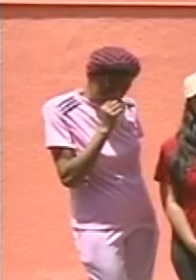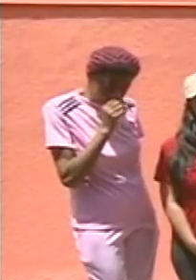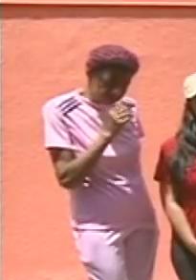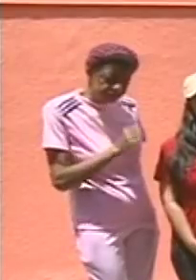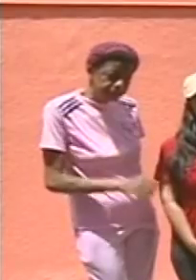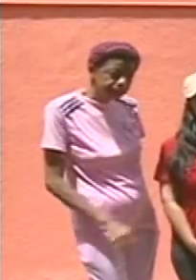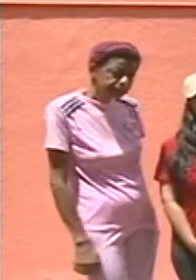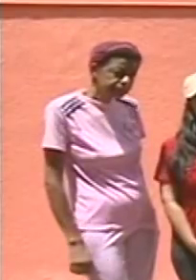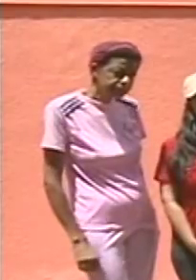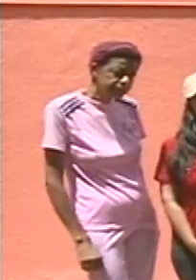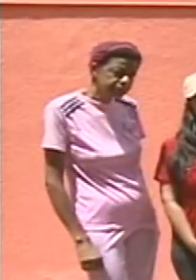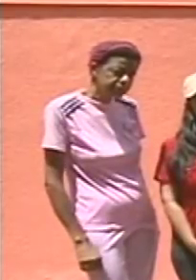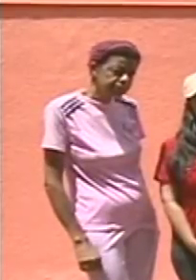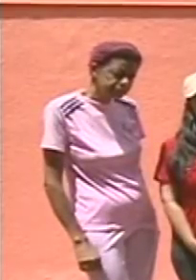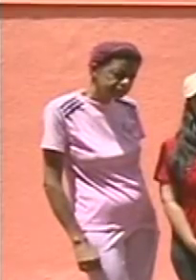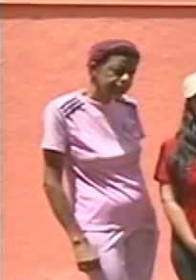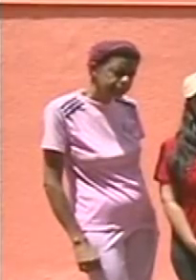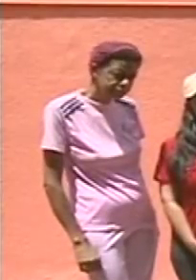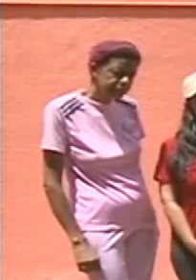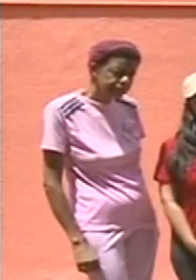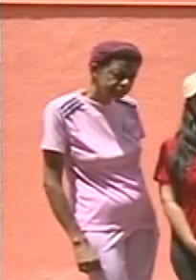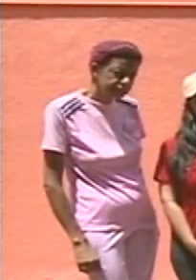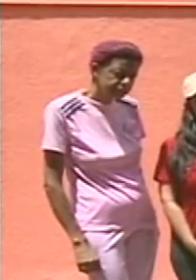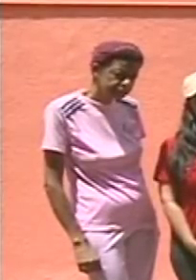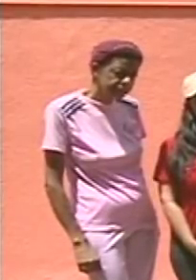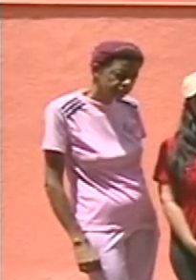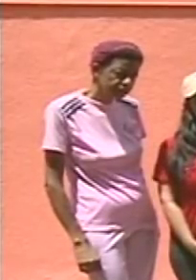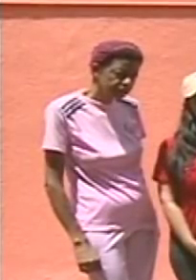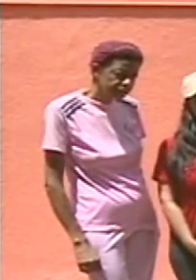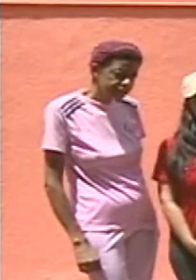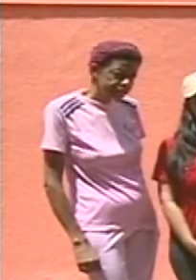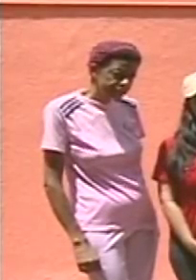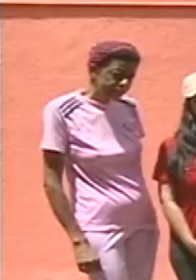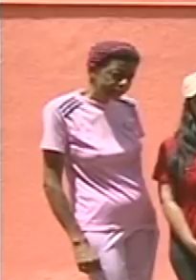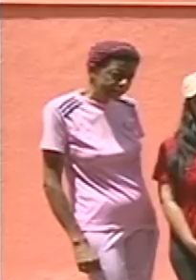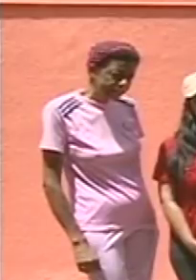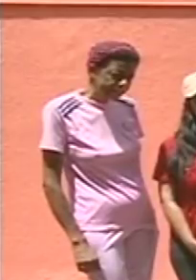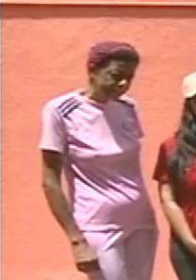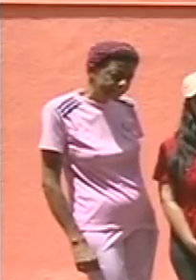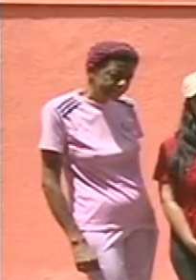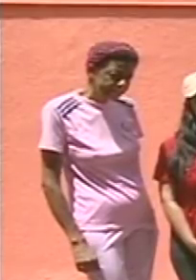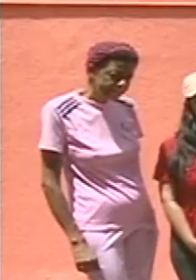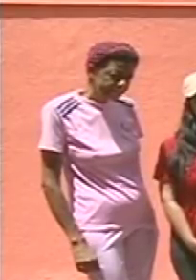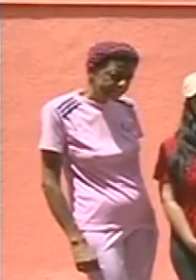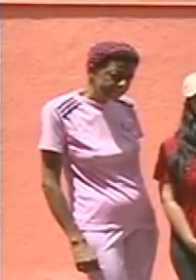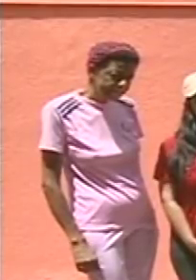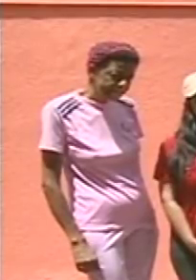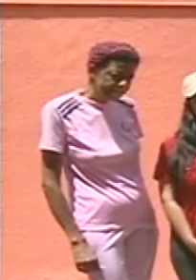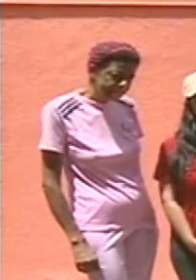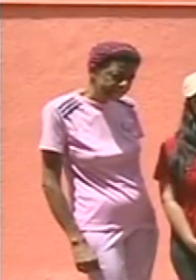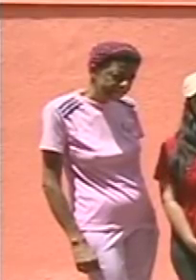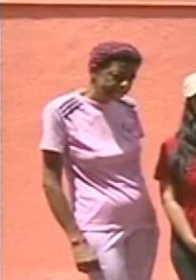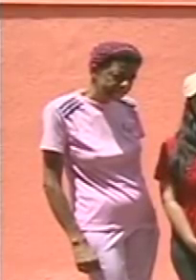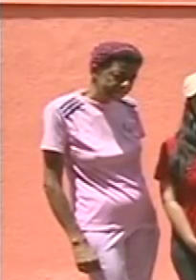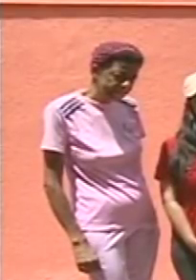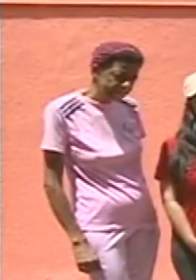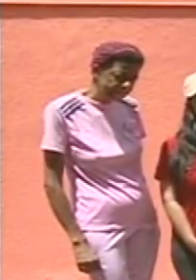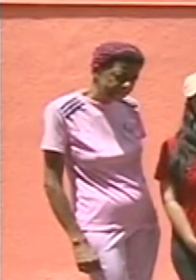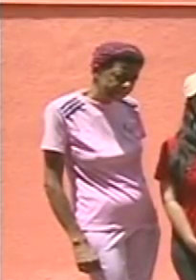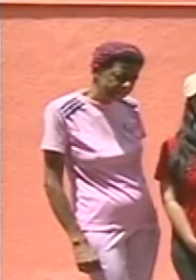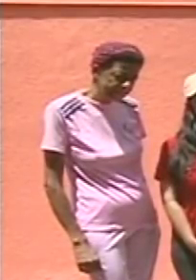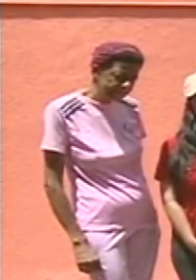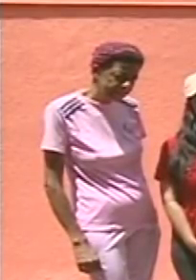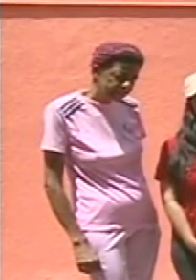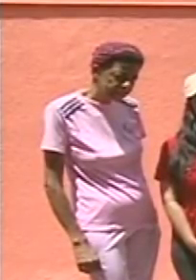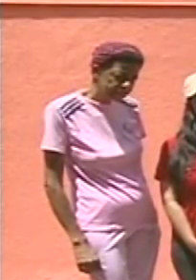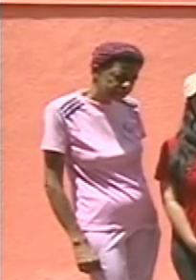conexión familiar de estas personas que encontramos en la calle. Pero hay algunas de esas personas que no tienen familia, o que